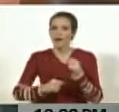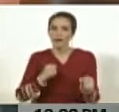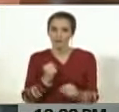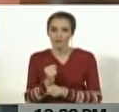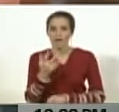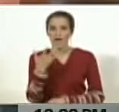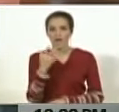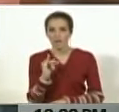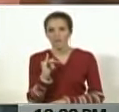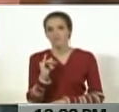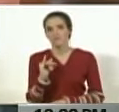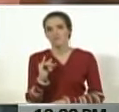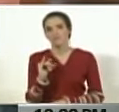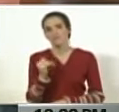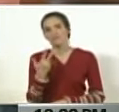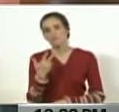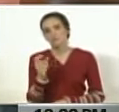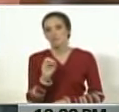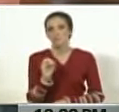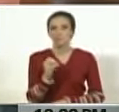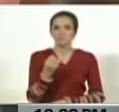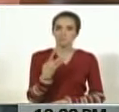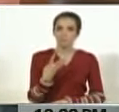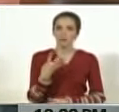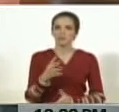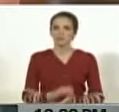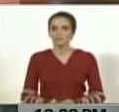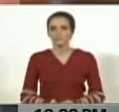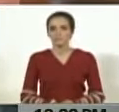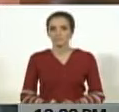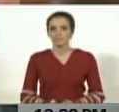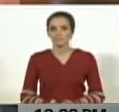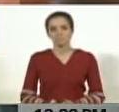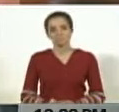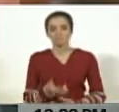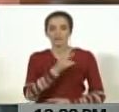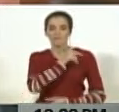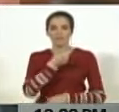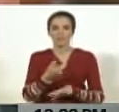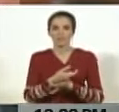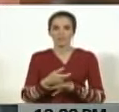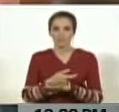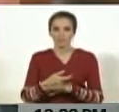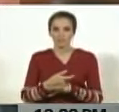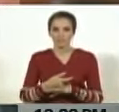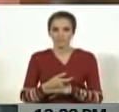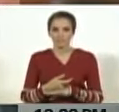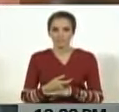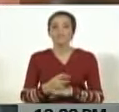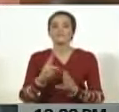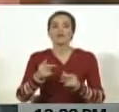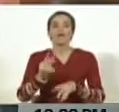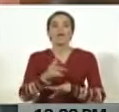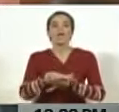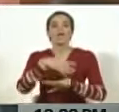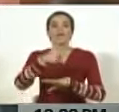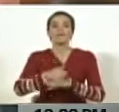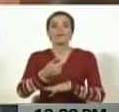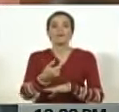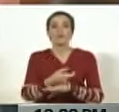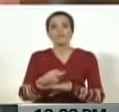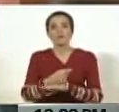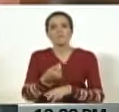habido 3 o 4 jefes de gobierno. Los jefes de gobierno duran muy